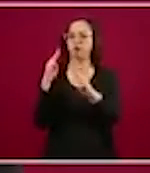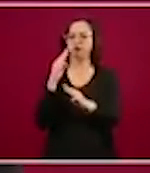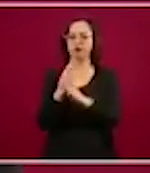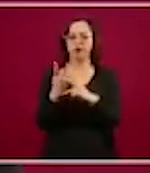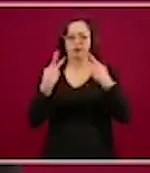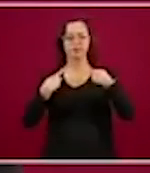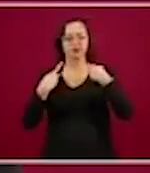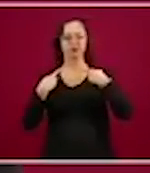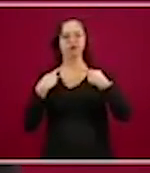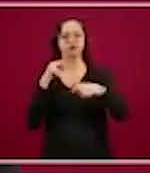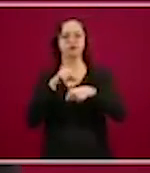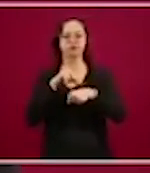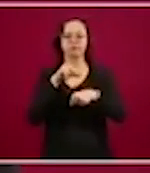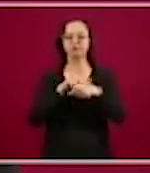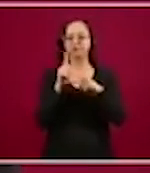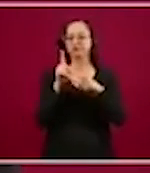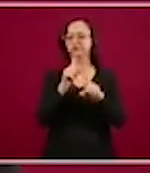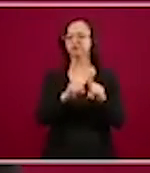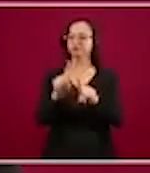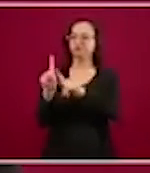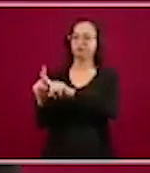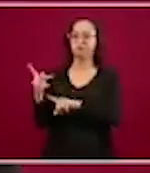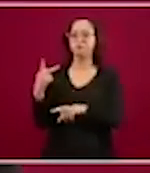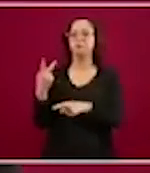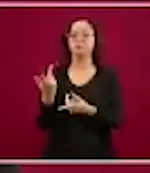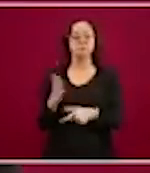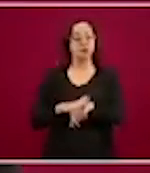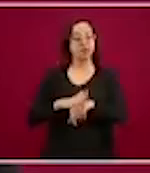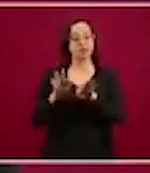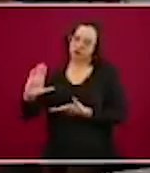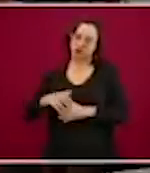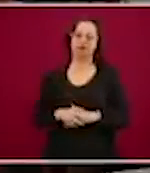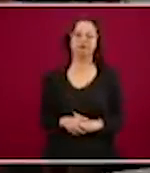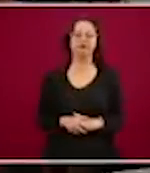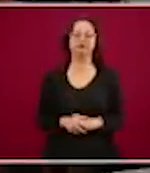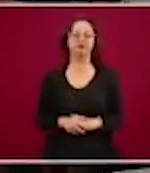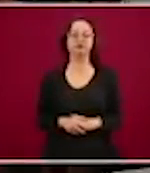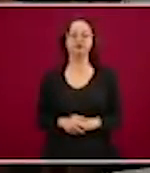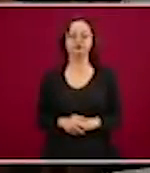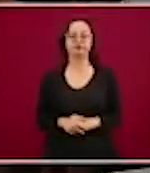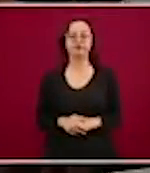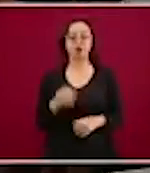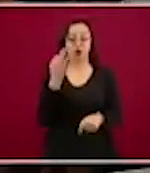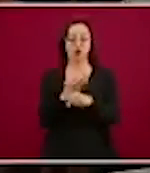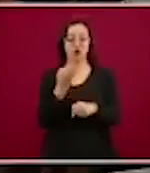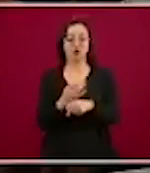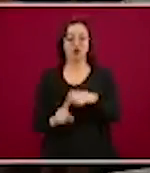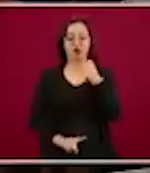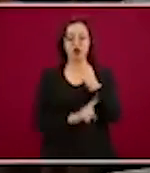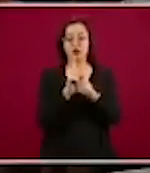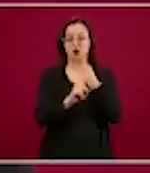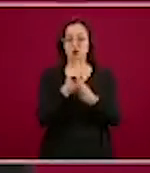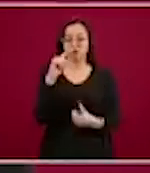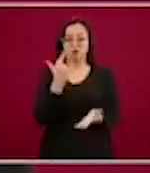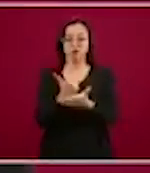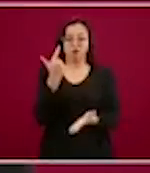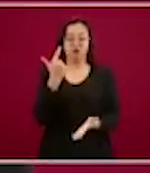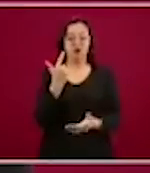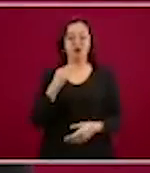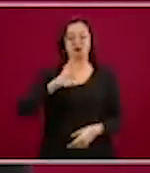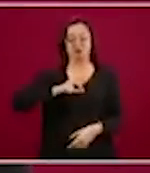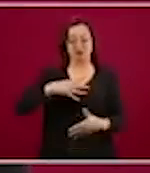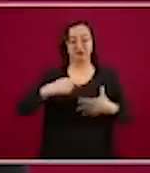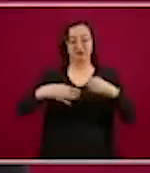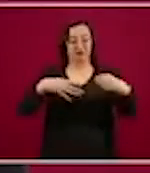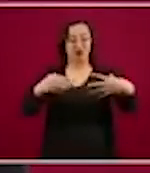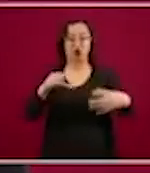médico pero sobre todo del capital humano señaló que en este convenio participan 146